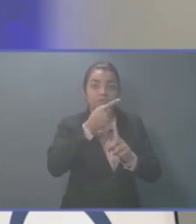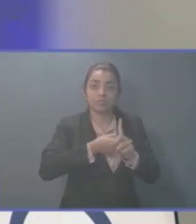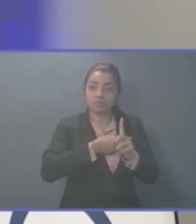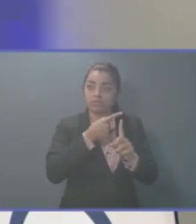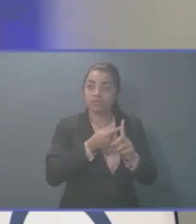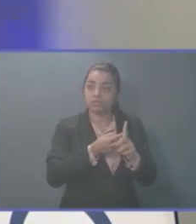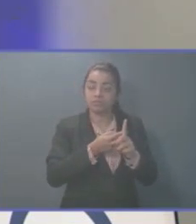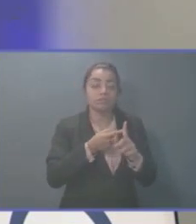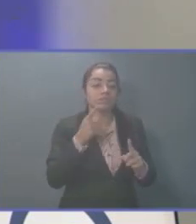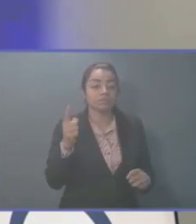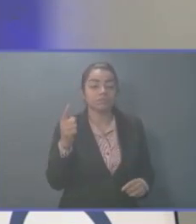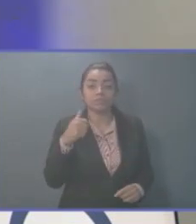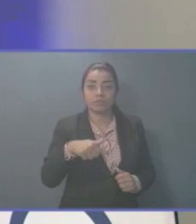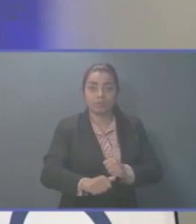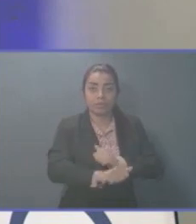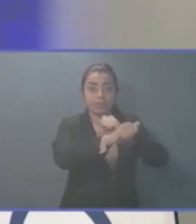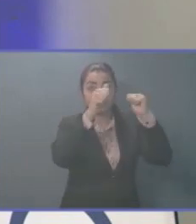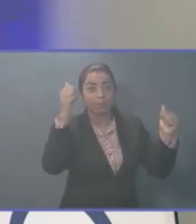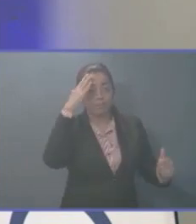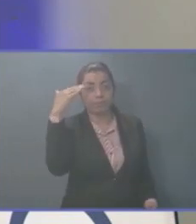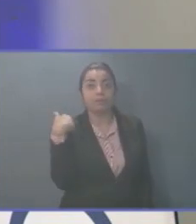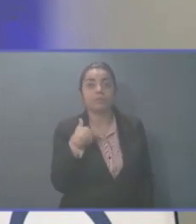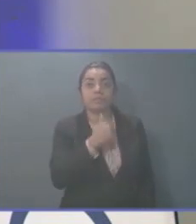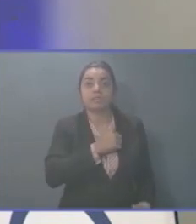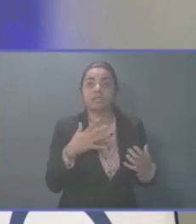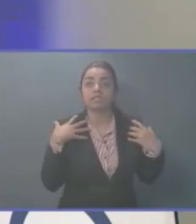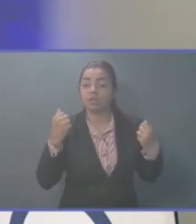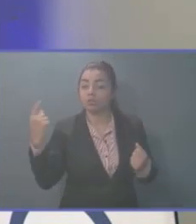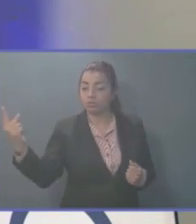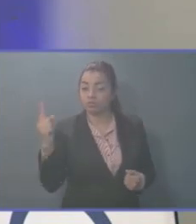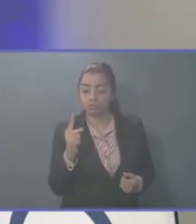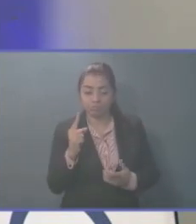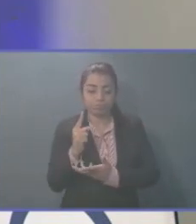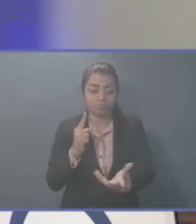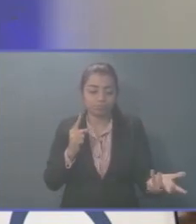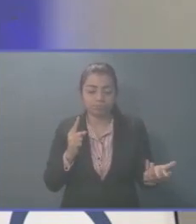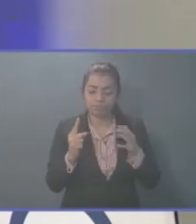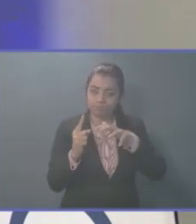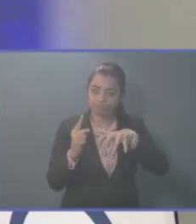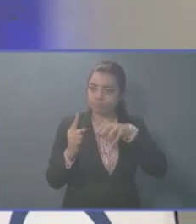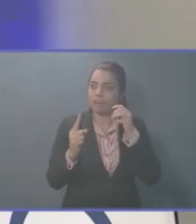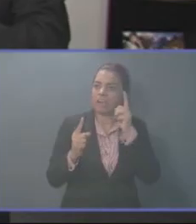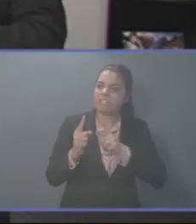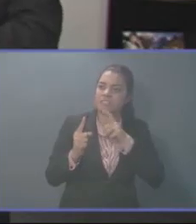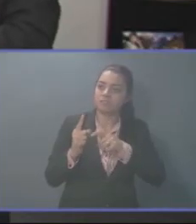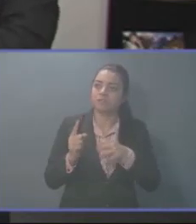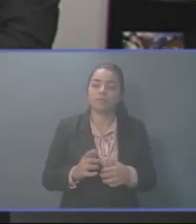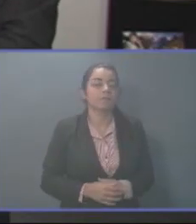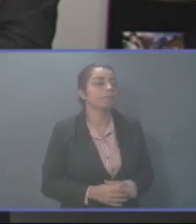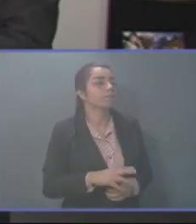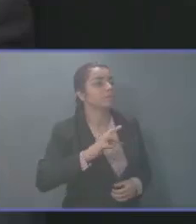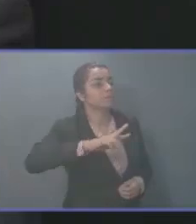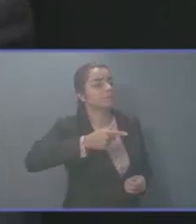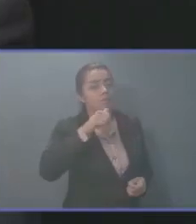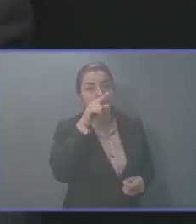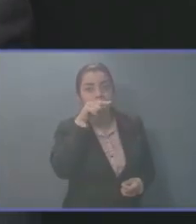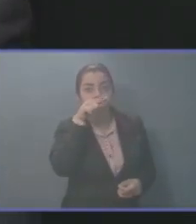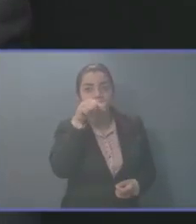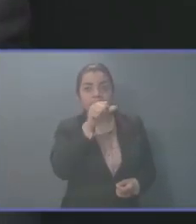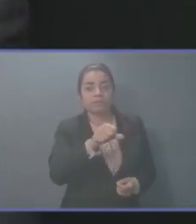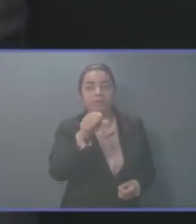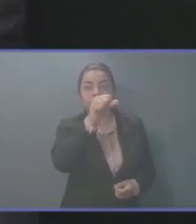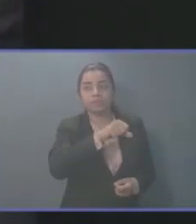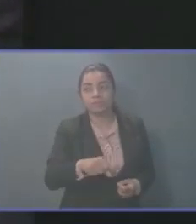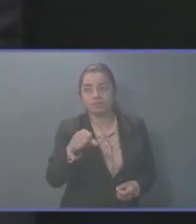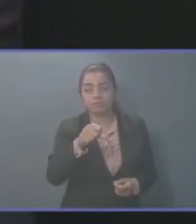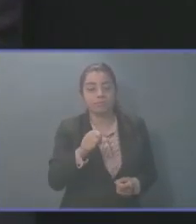la interpelación por la mañana de la ministra de Salud y en la tarde por el presidente de ANDA. Él colocó un segundo tuit donde